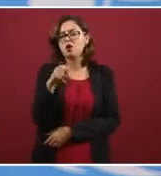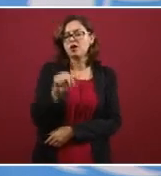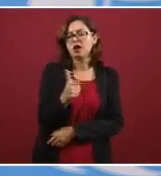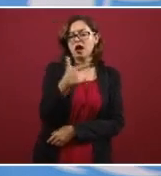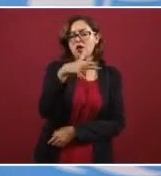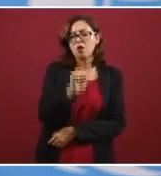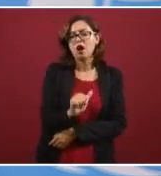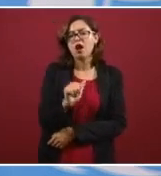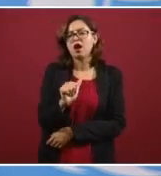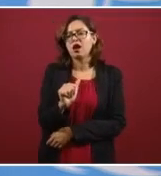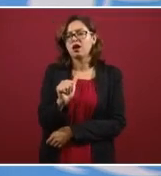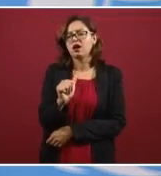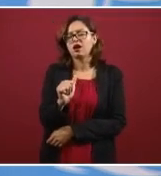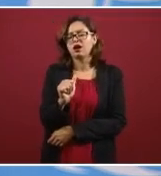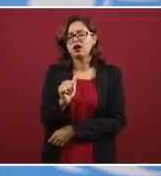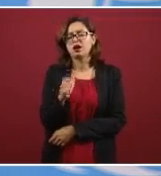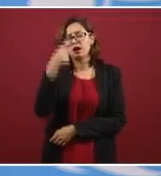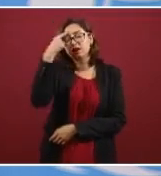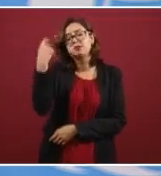para